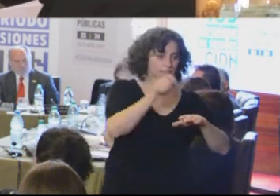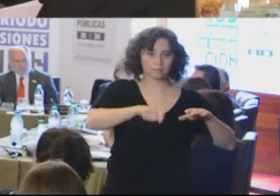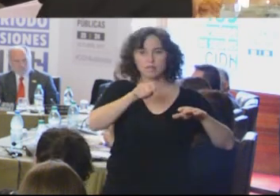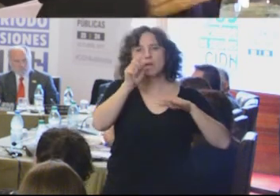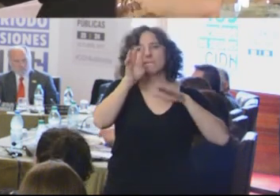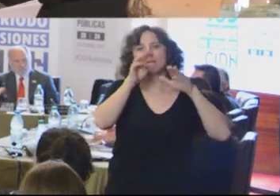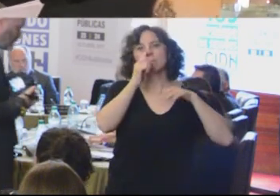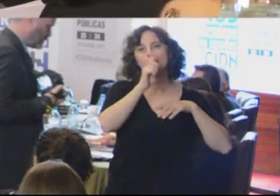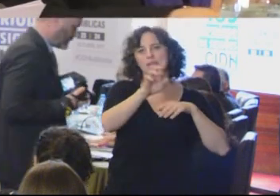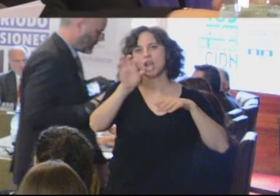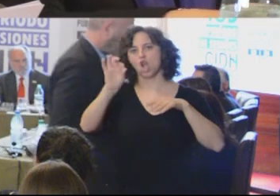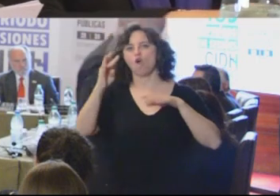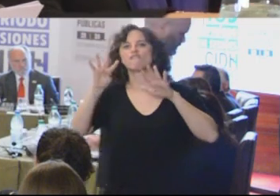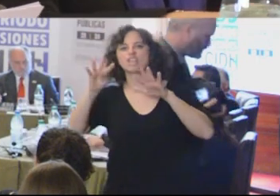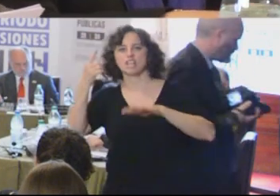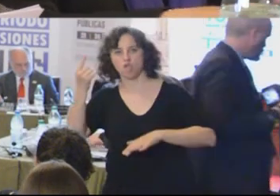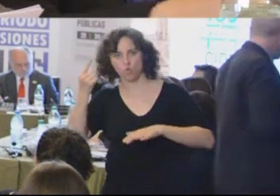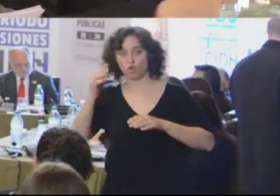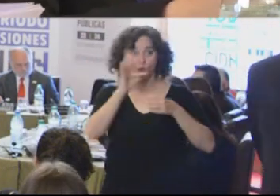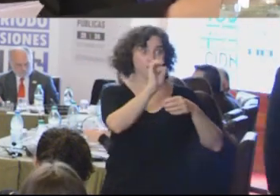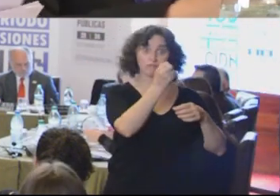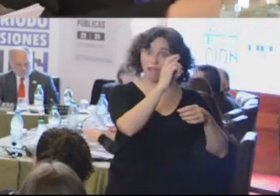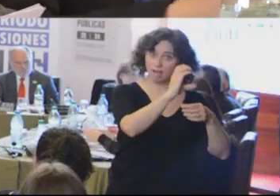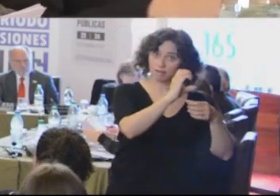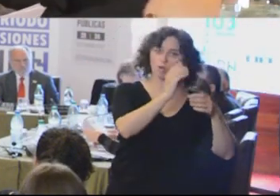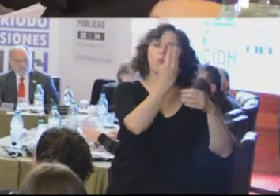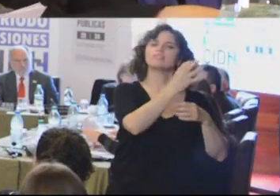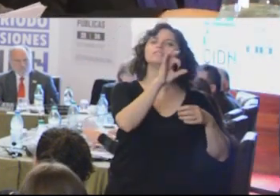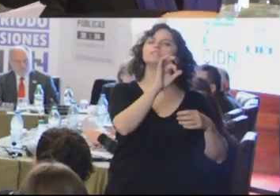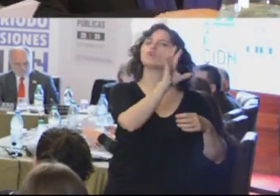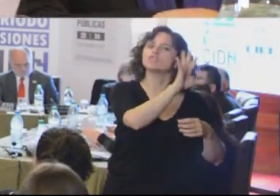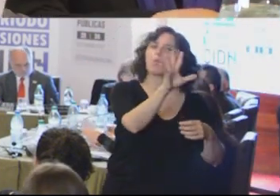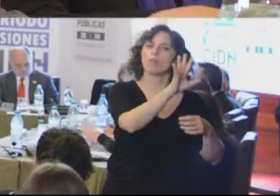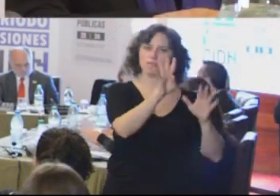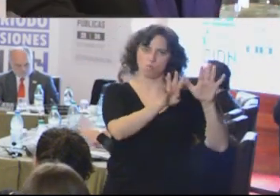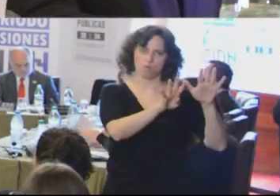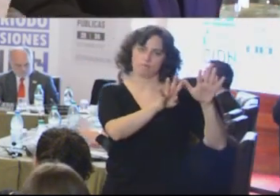1.091 mientras que miembros de las farc 459